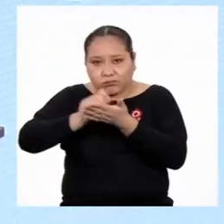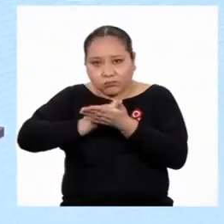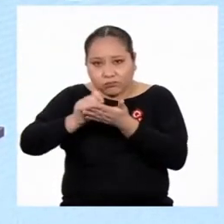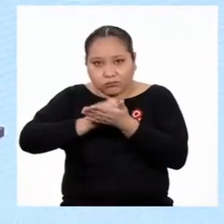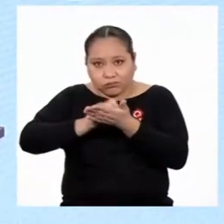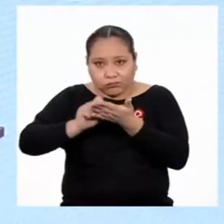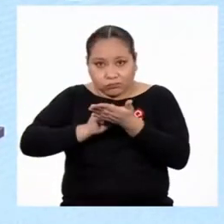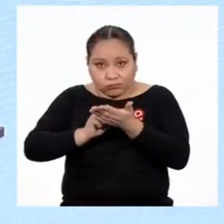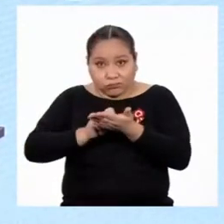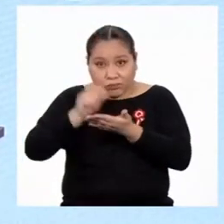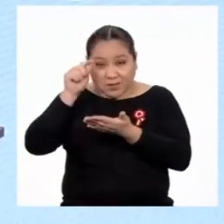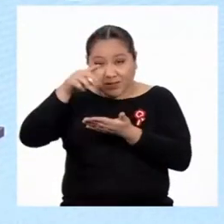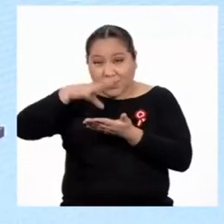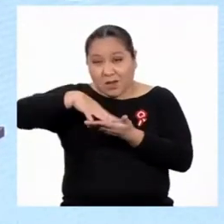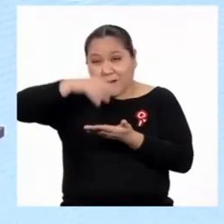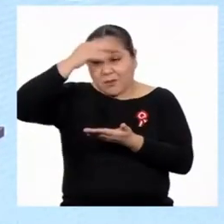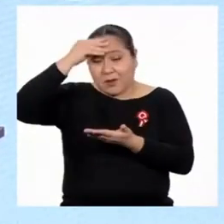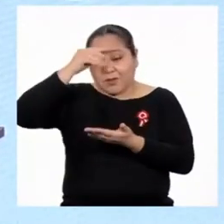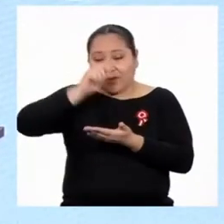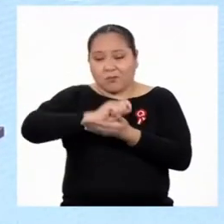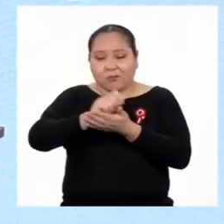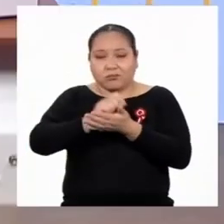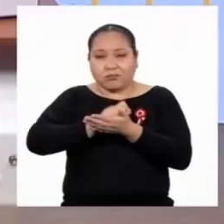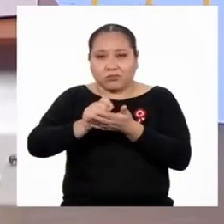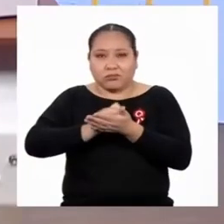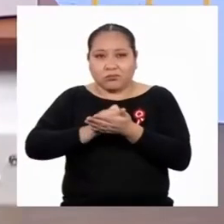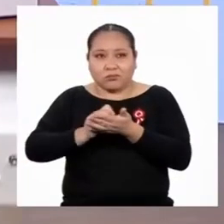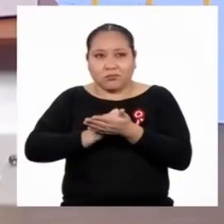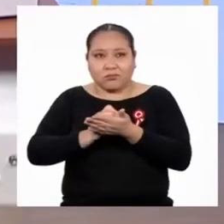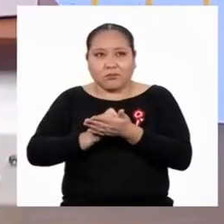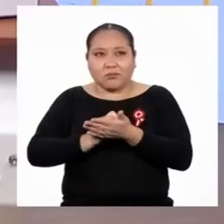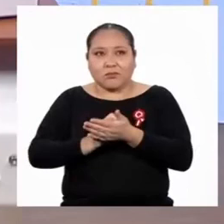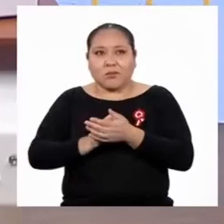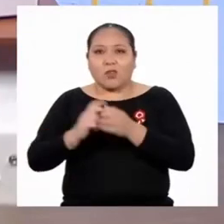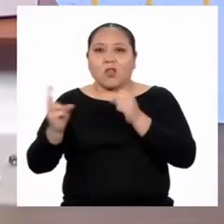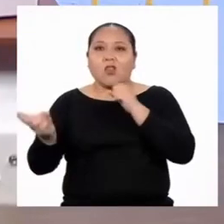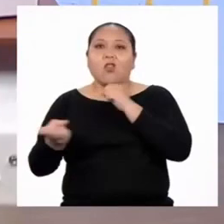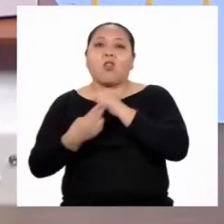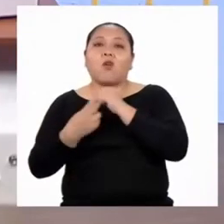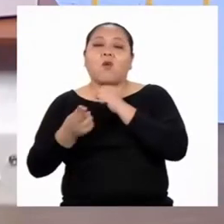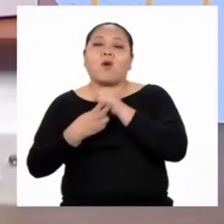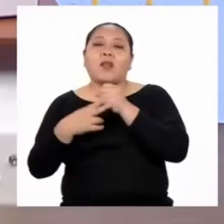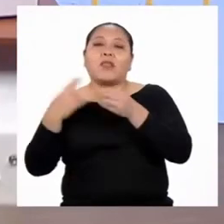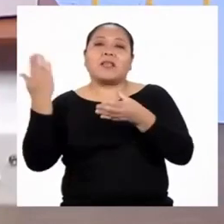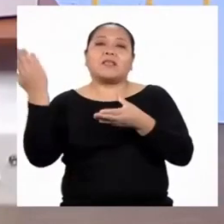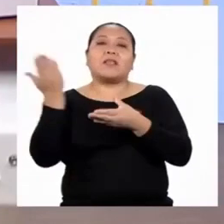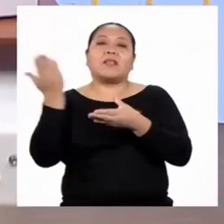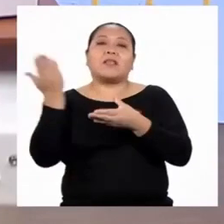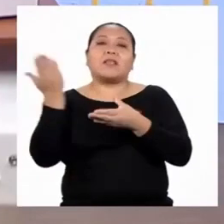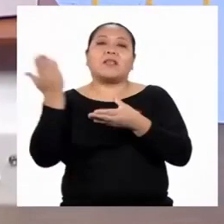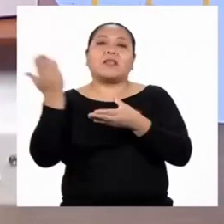aprendido en su mejor aliado, el folder de trabajo.